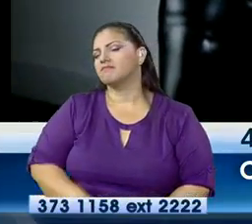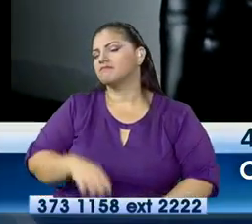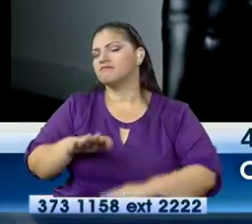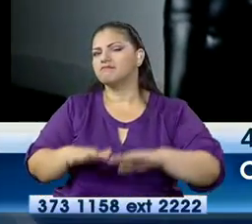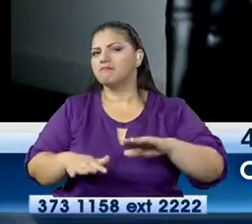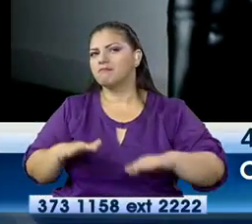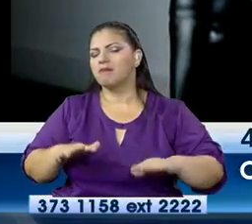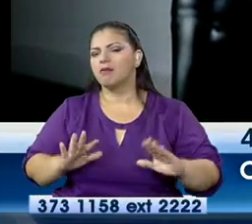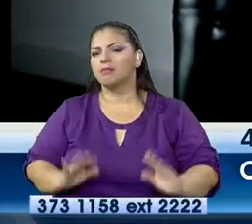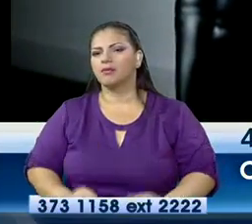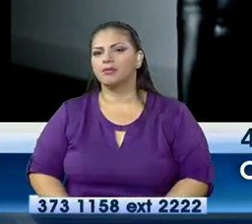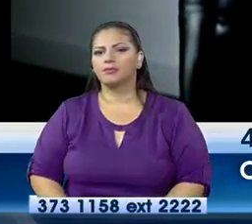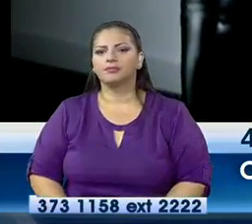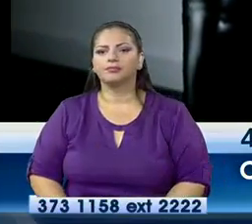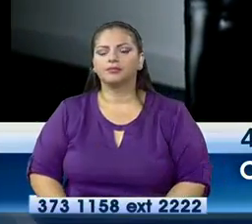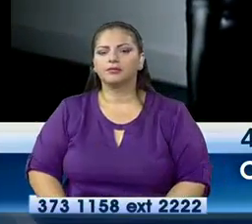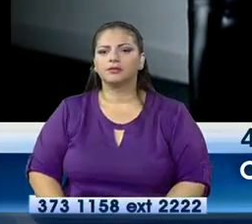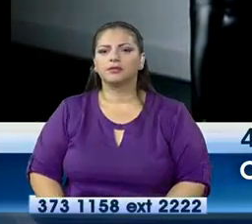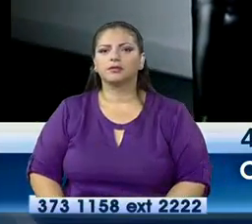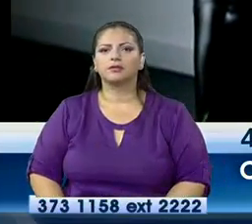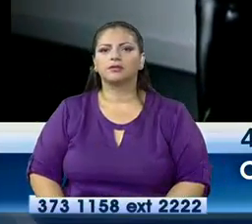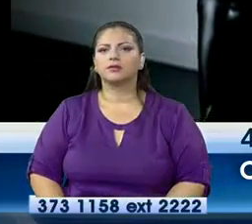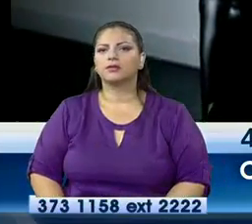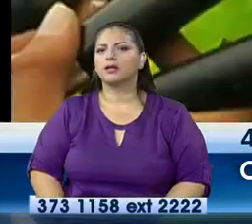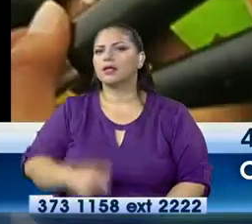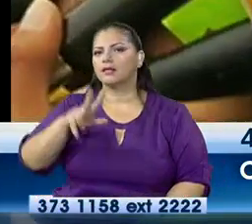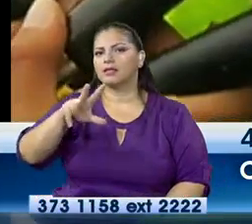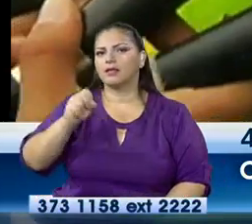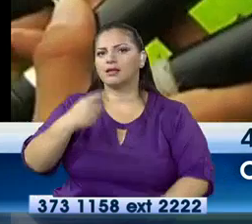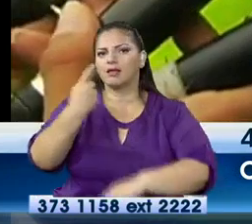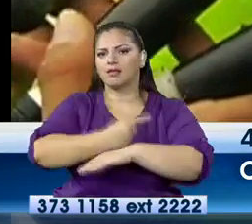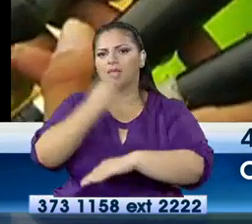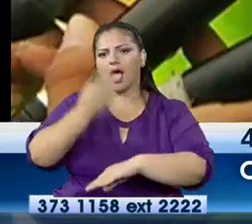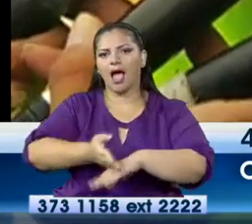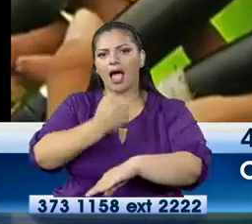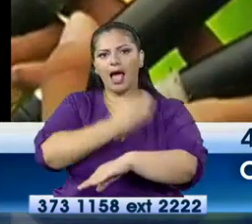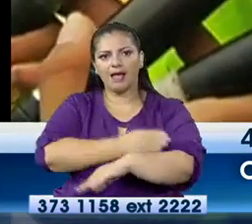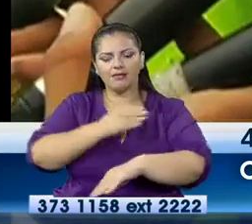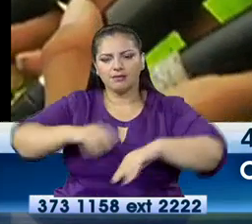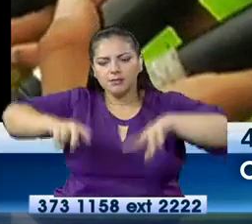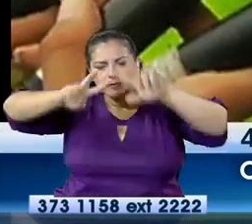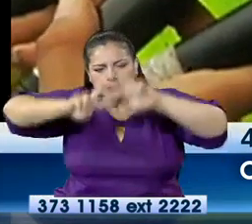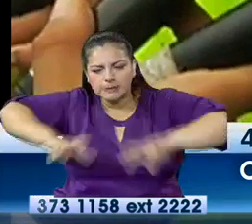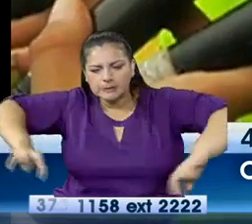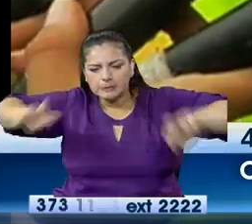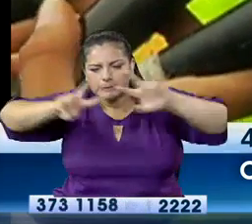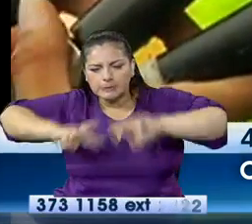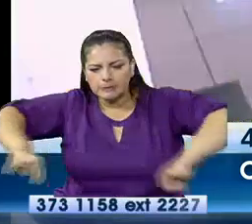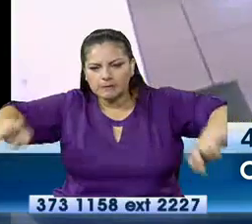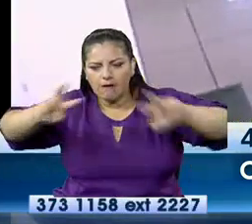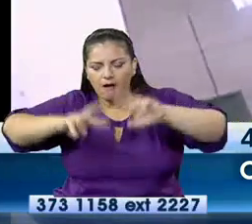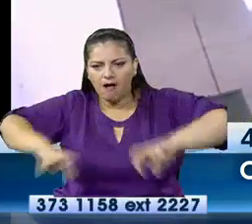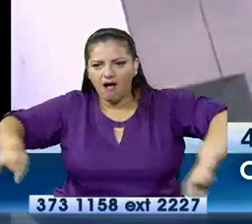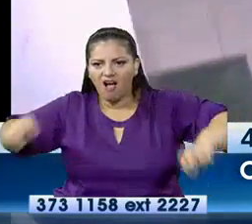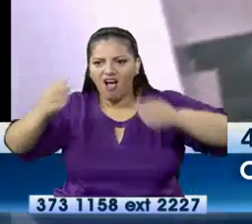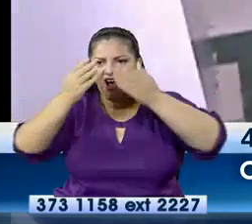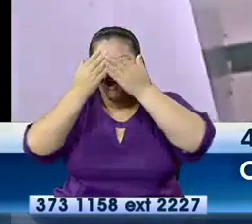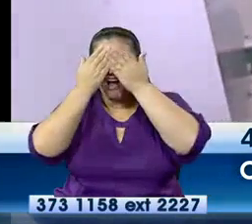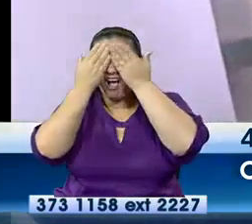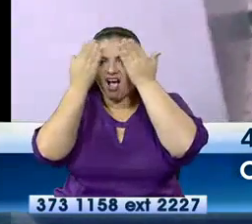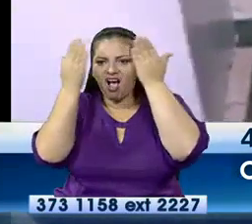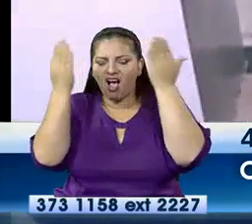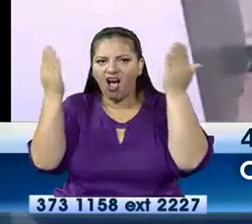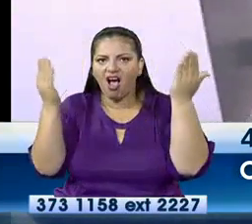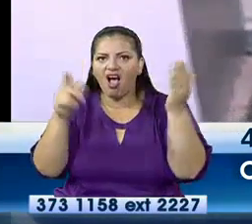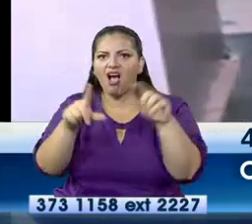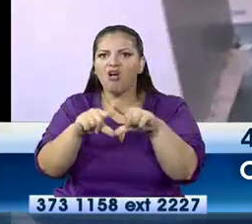procedió a hacer una investigación de aproximadamente unos 30 días con la finalidad de determinar específicamente a estos ciudadanos que eran los encargados